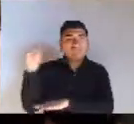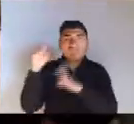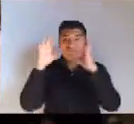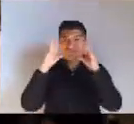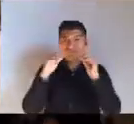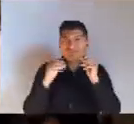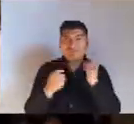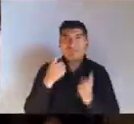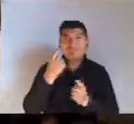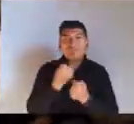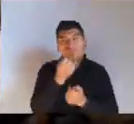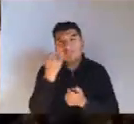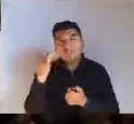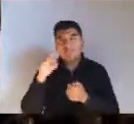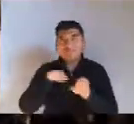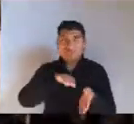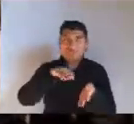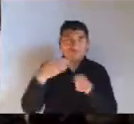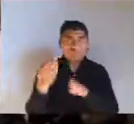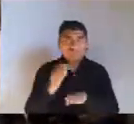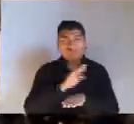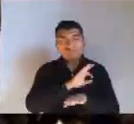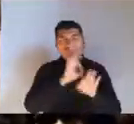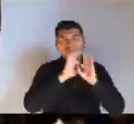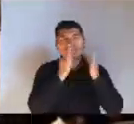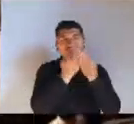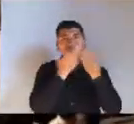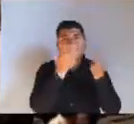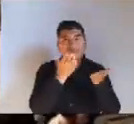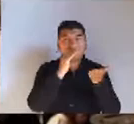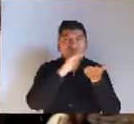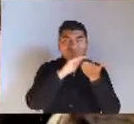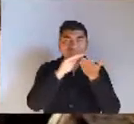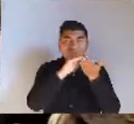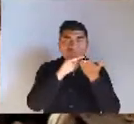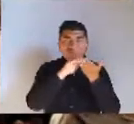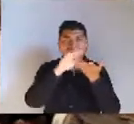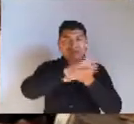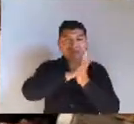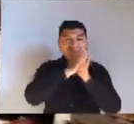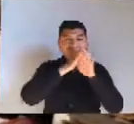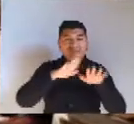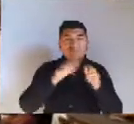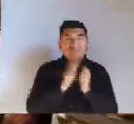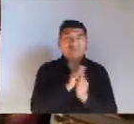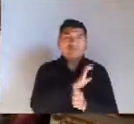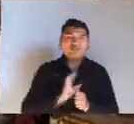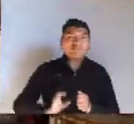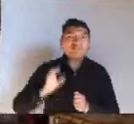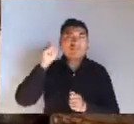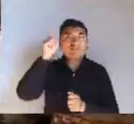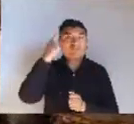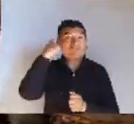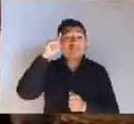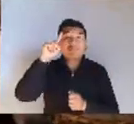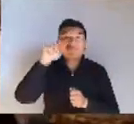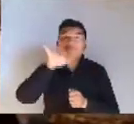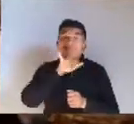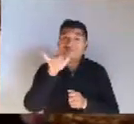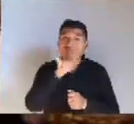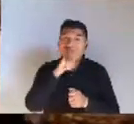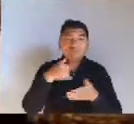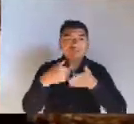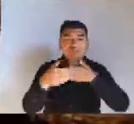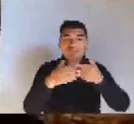algunos fallecidos, por sus familias que encuentren la reconciliación y en este caso la paz en Cristo, para que también se depongan